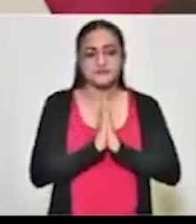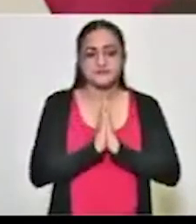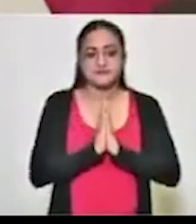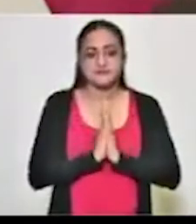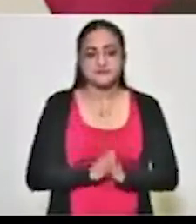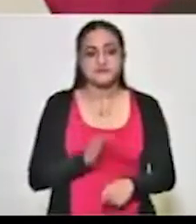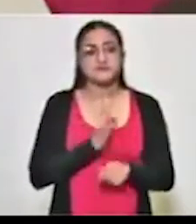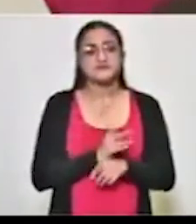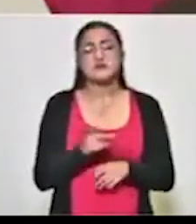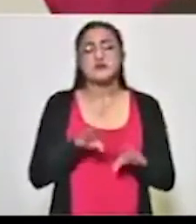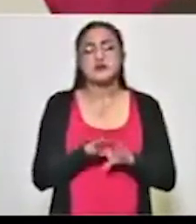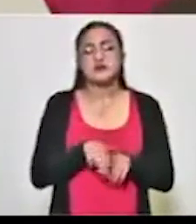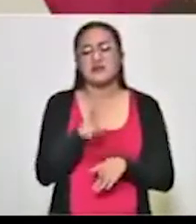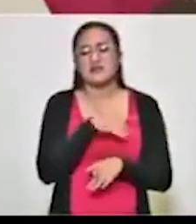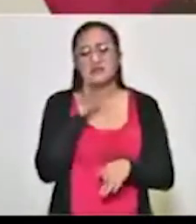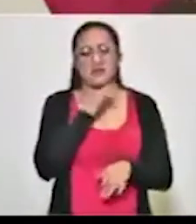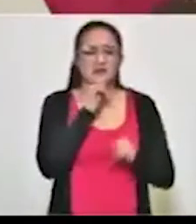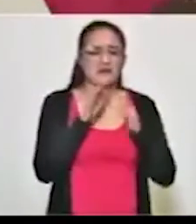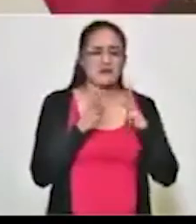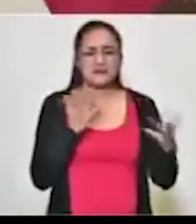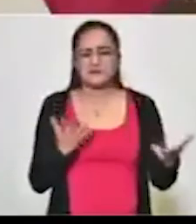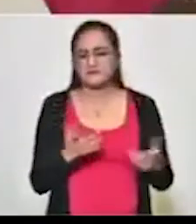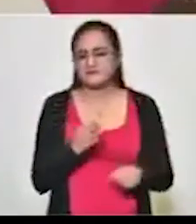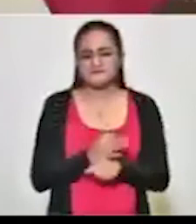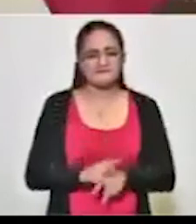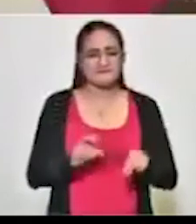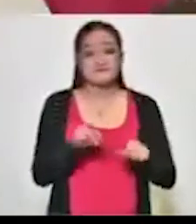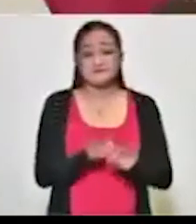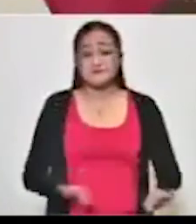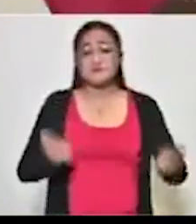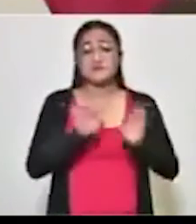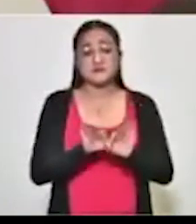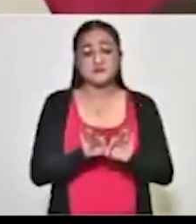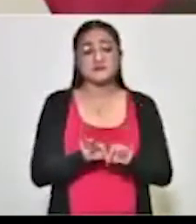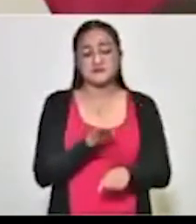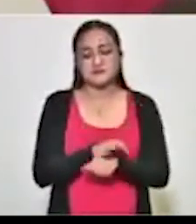Que no se vulgarice este asunto tan importante.